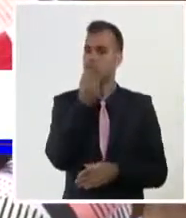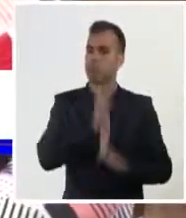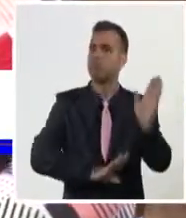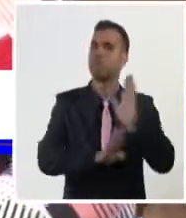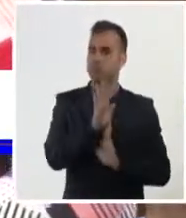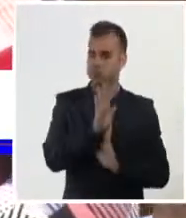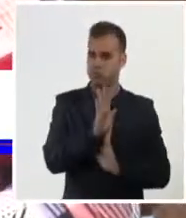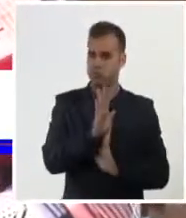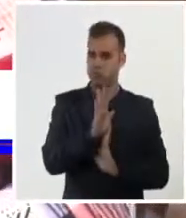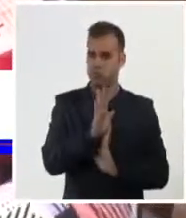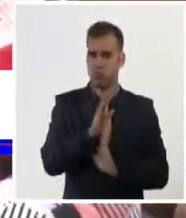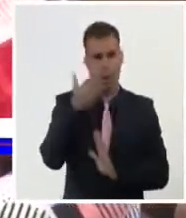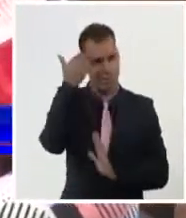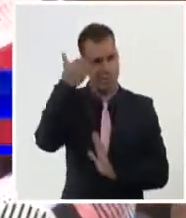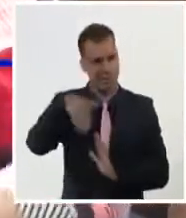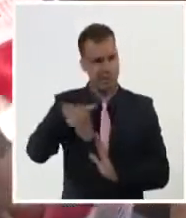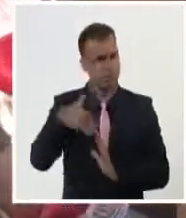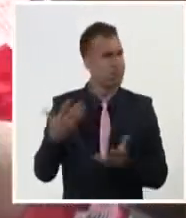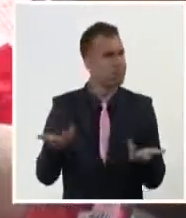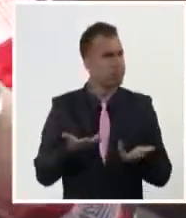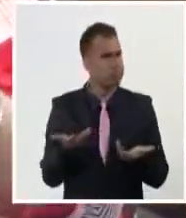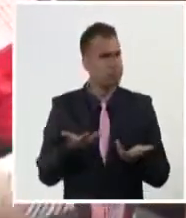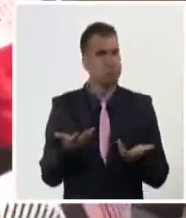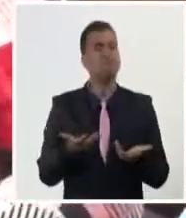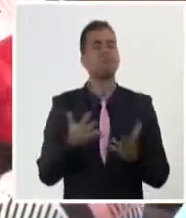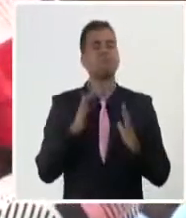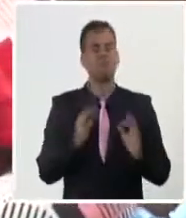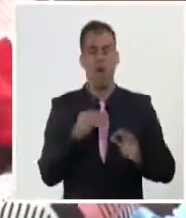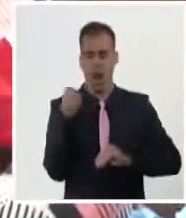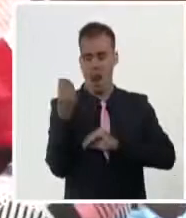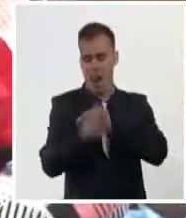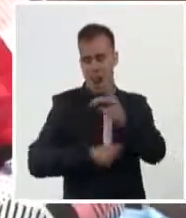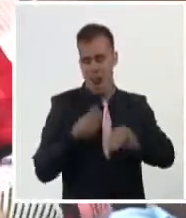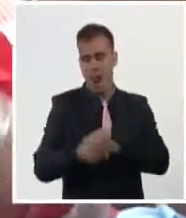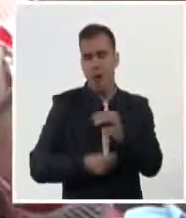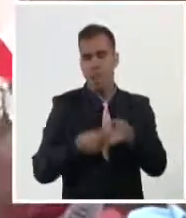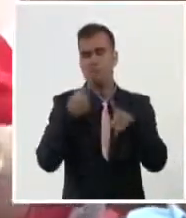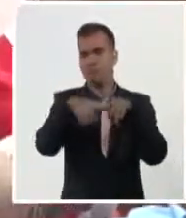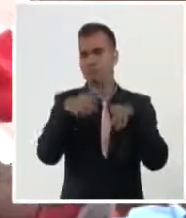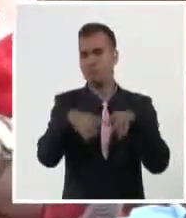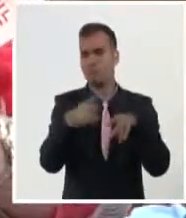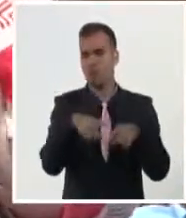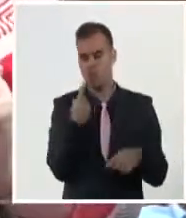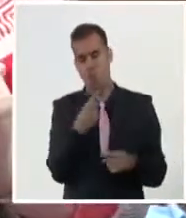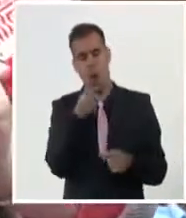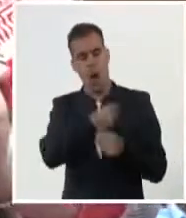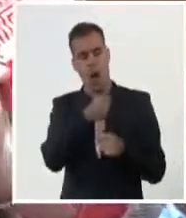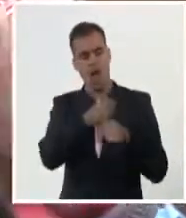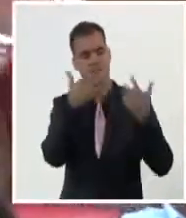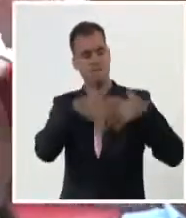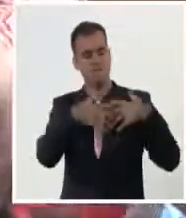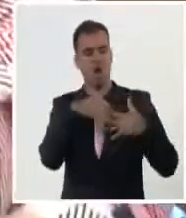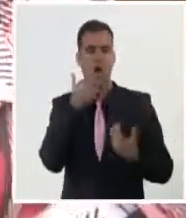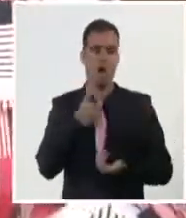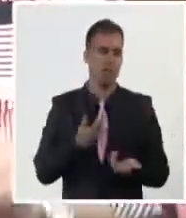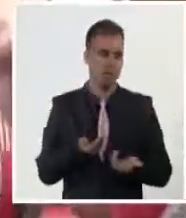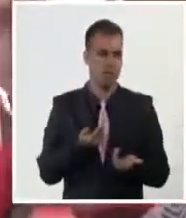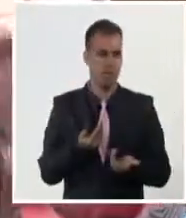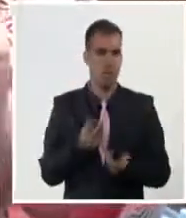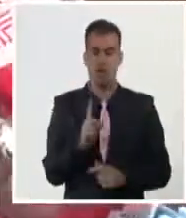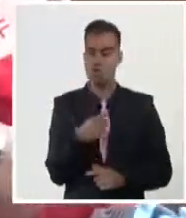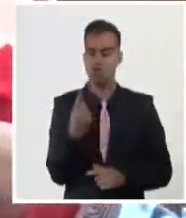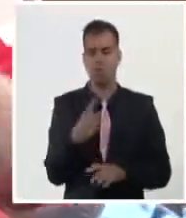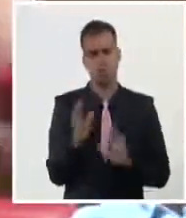vencerlo. ¿Con qué? Reformulación de productos. Nosotros ya hoy disminuimos